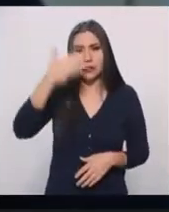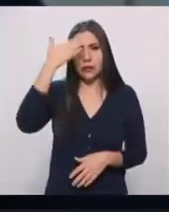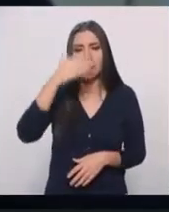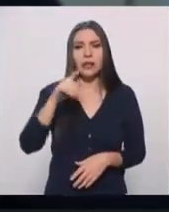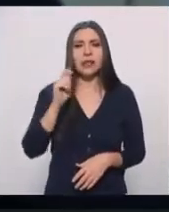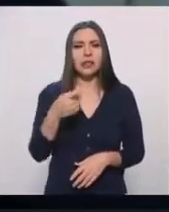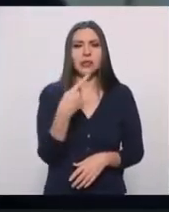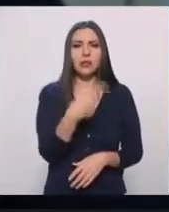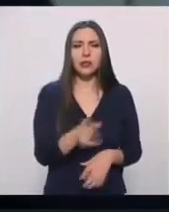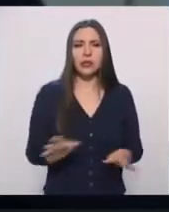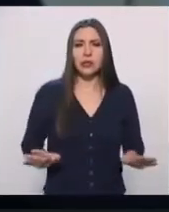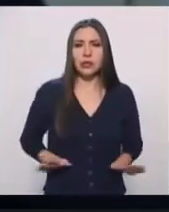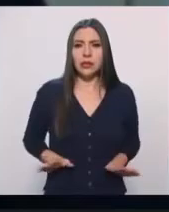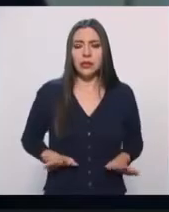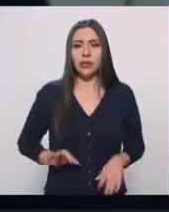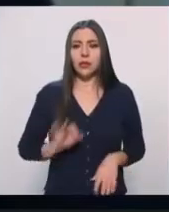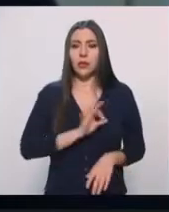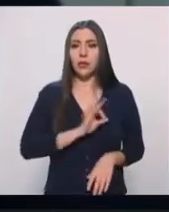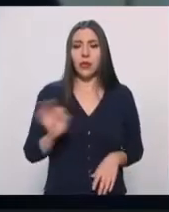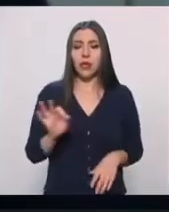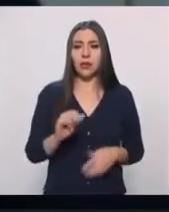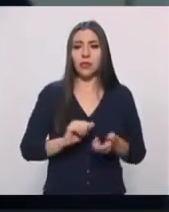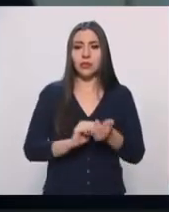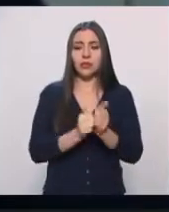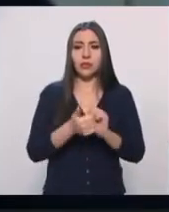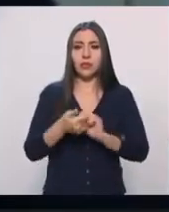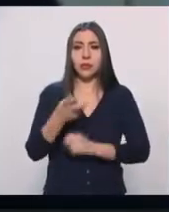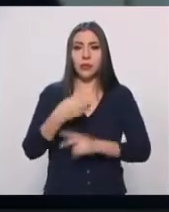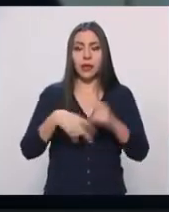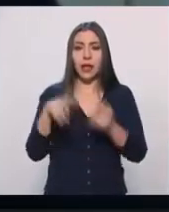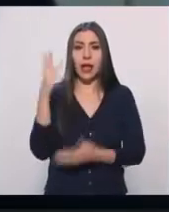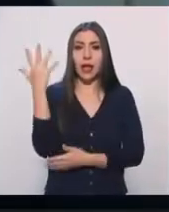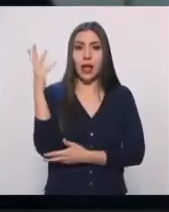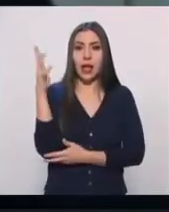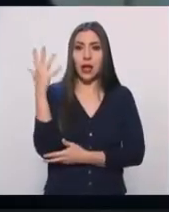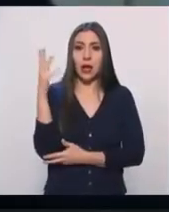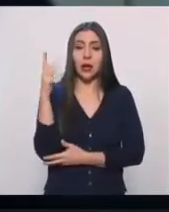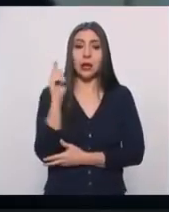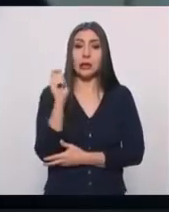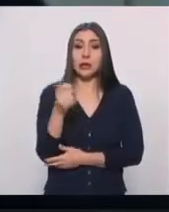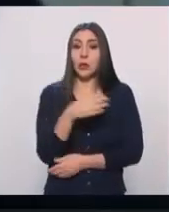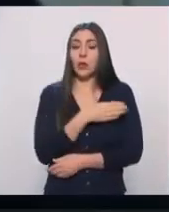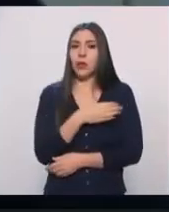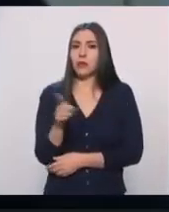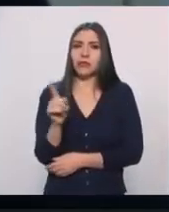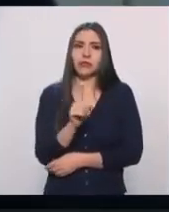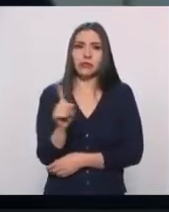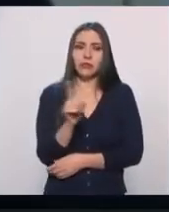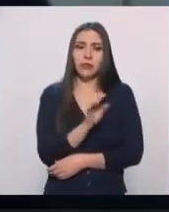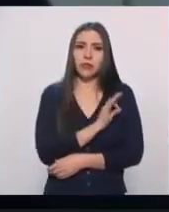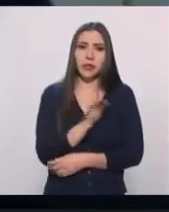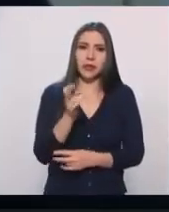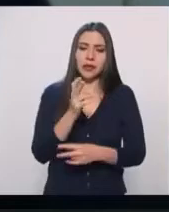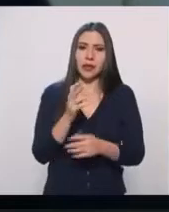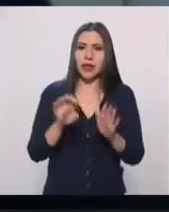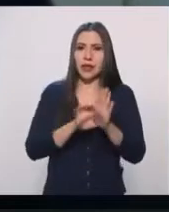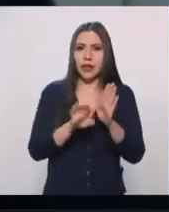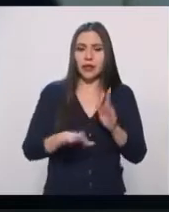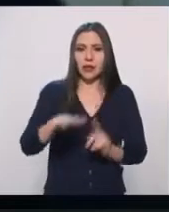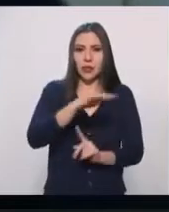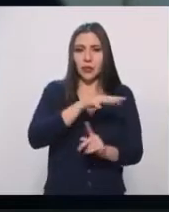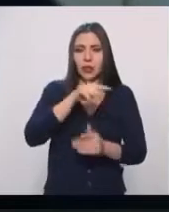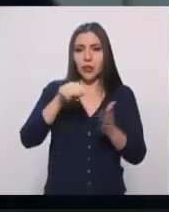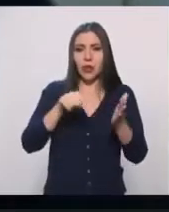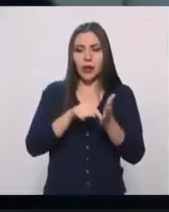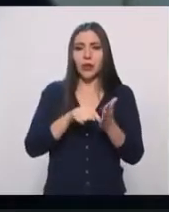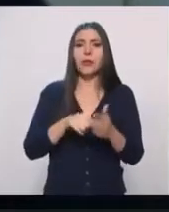tiene características que pueden hacer de él un árbol no necesariamente muy bueno para la ciudad o en general para este tipo de entornos, pero ahí